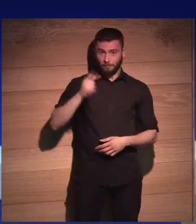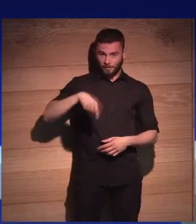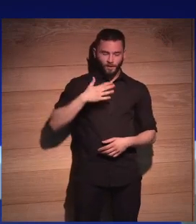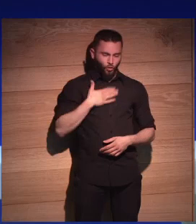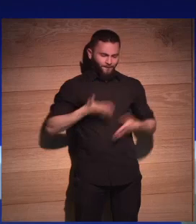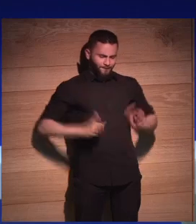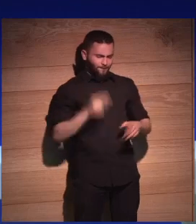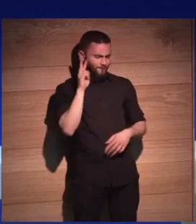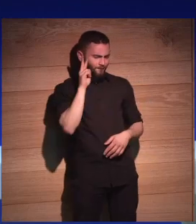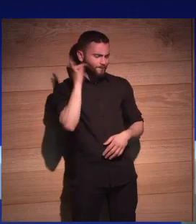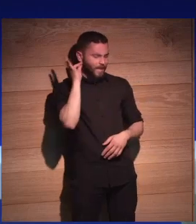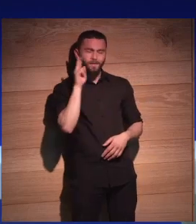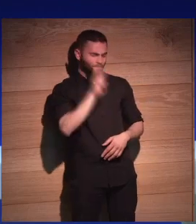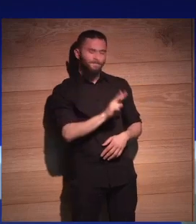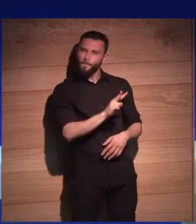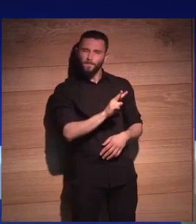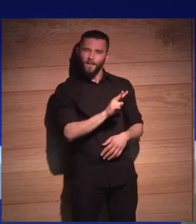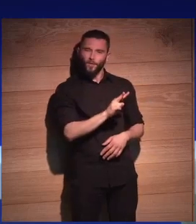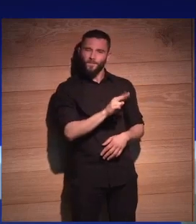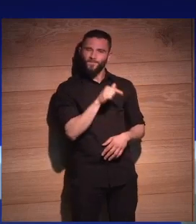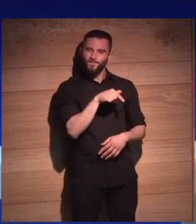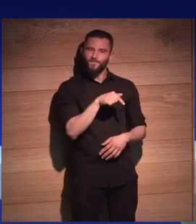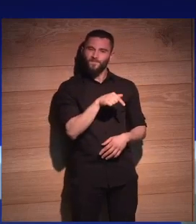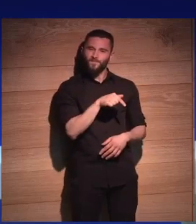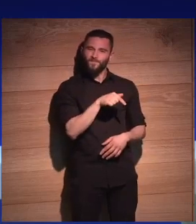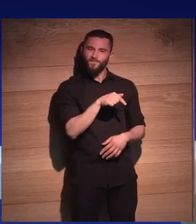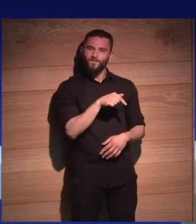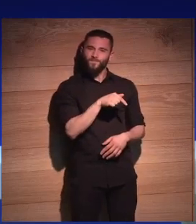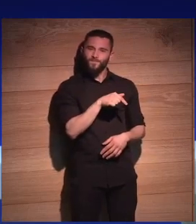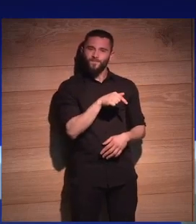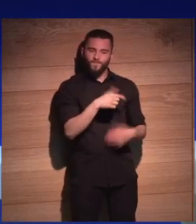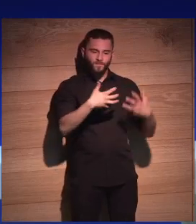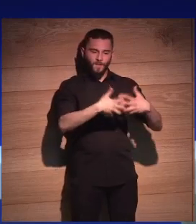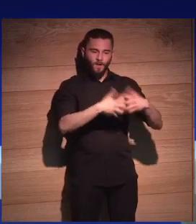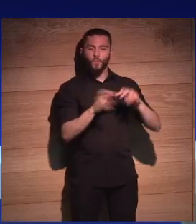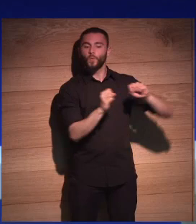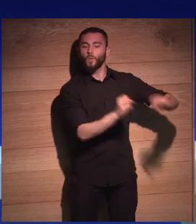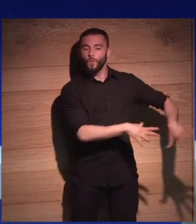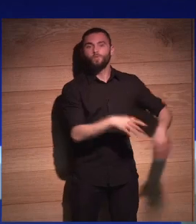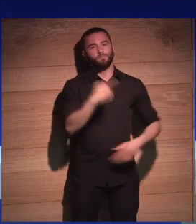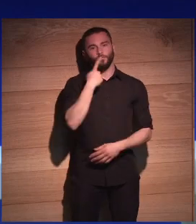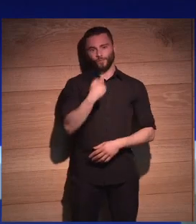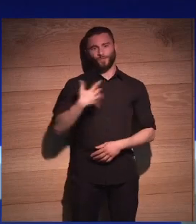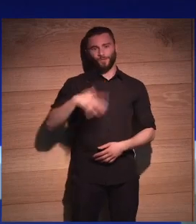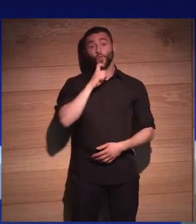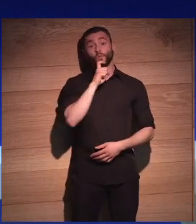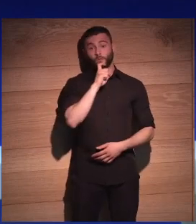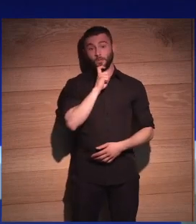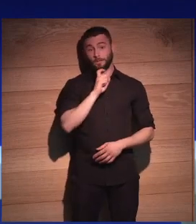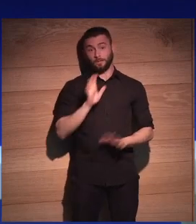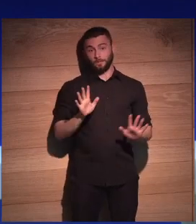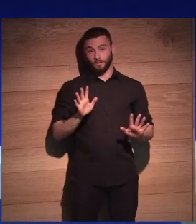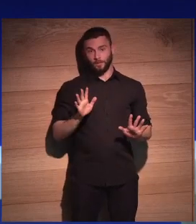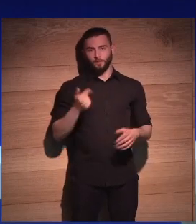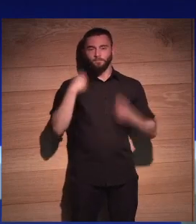hija. Le cuesta, o sea, es muy complicado que te suelte el aparato, muy complicado. Entonces, yo creo que es muy,